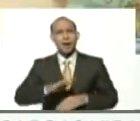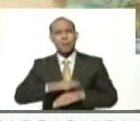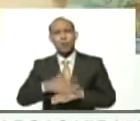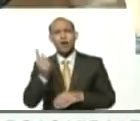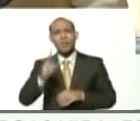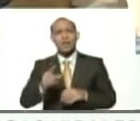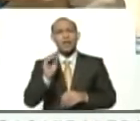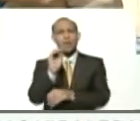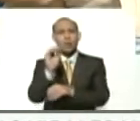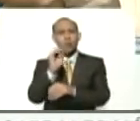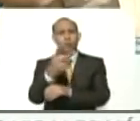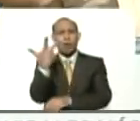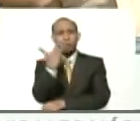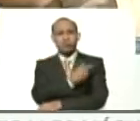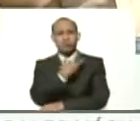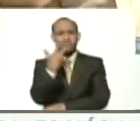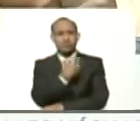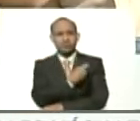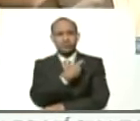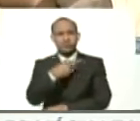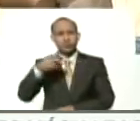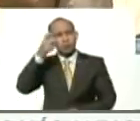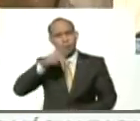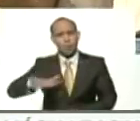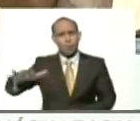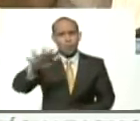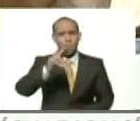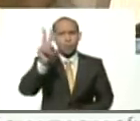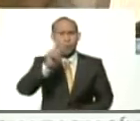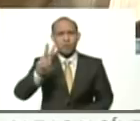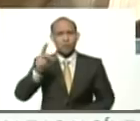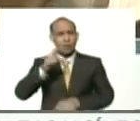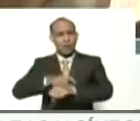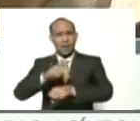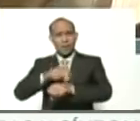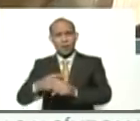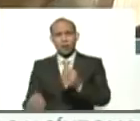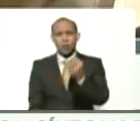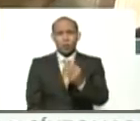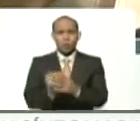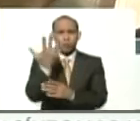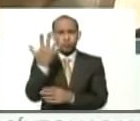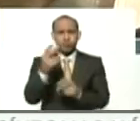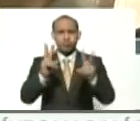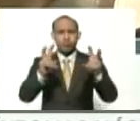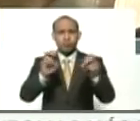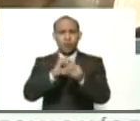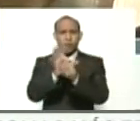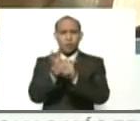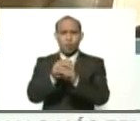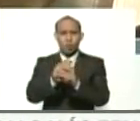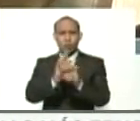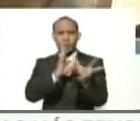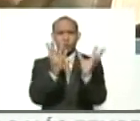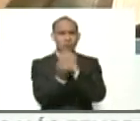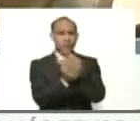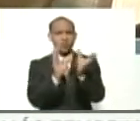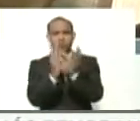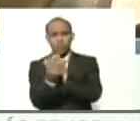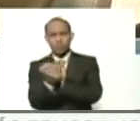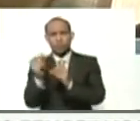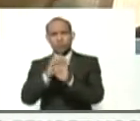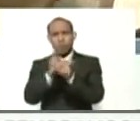nuestra población sobre todo en estos momentos donde se dan apariciones a variantes y mutaciones de